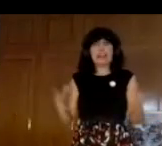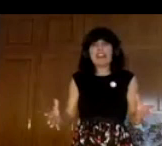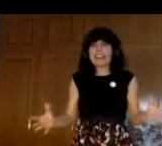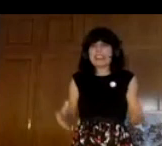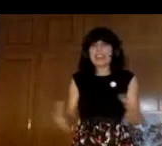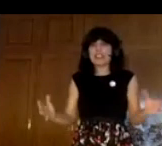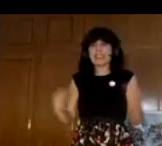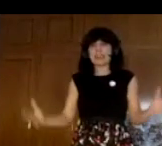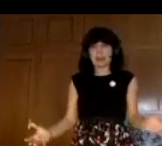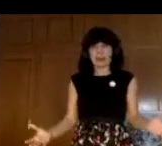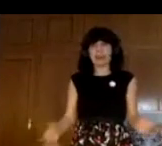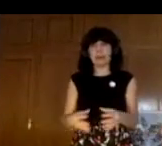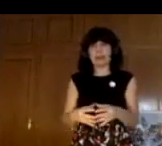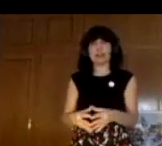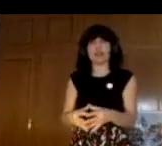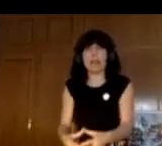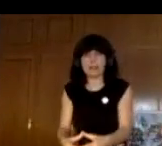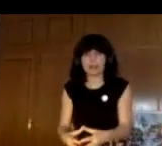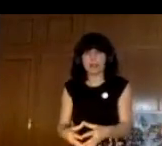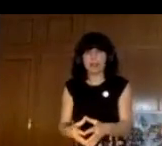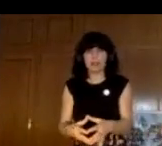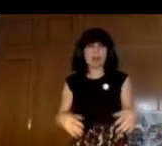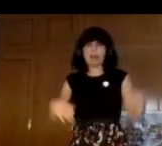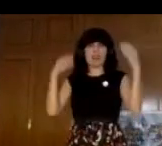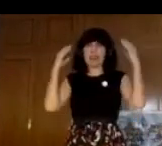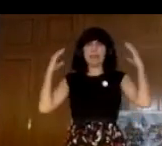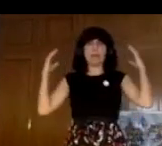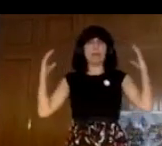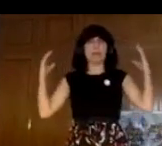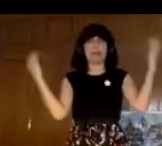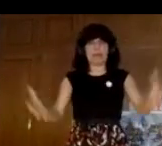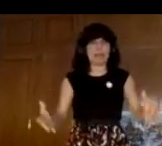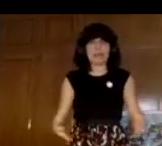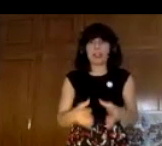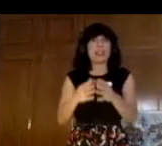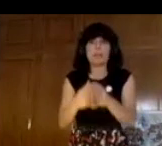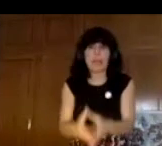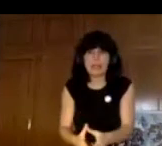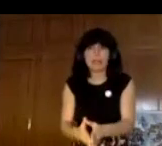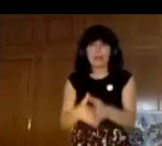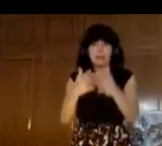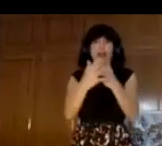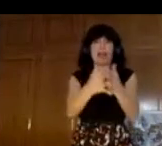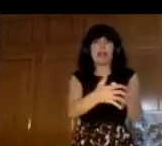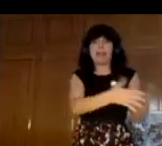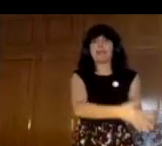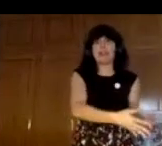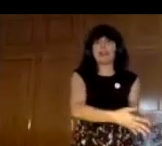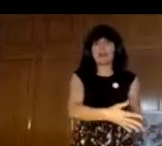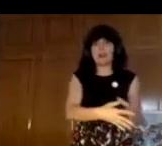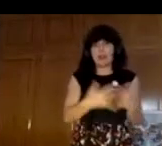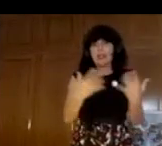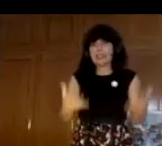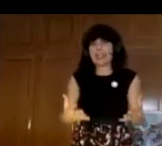No hace falta que ellos quieran regularizar por derechos humanos. Aun si lo quieren por mercantilización, también. Pero el